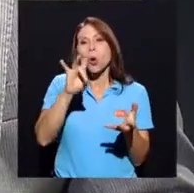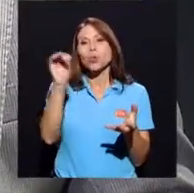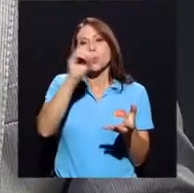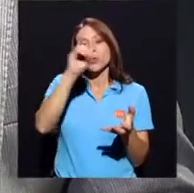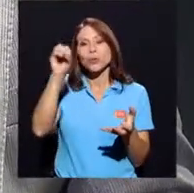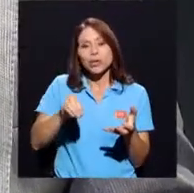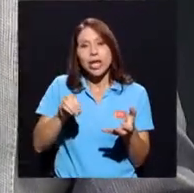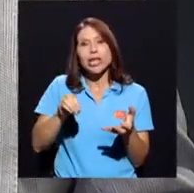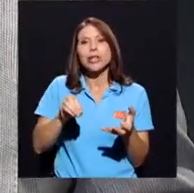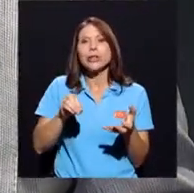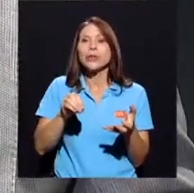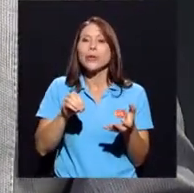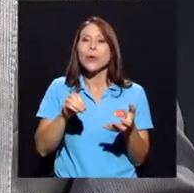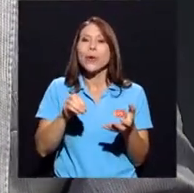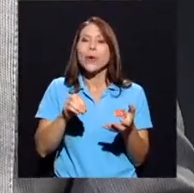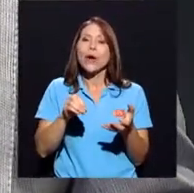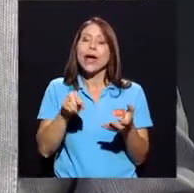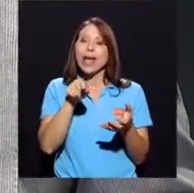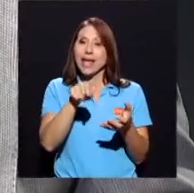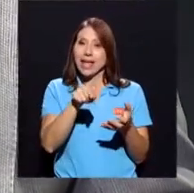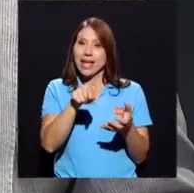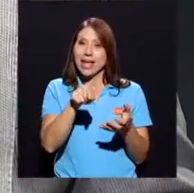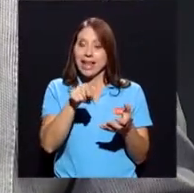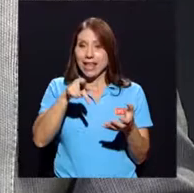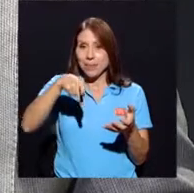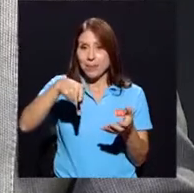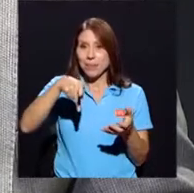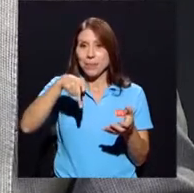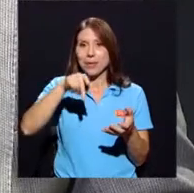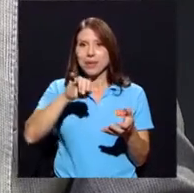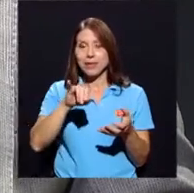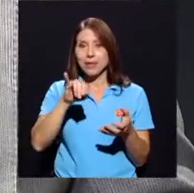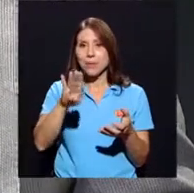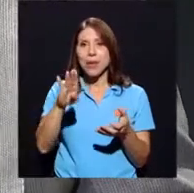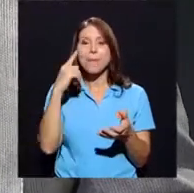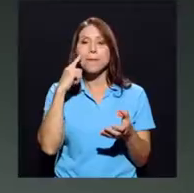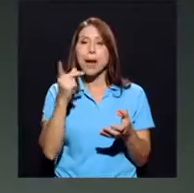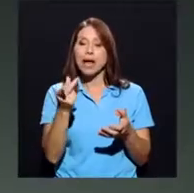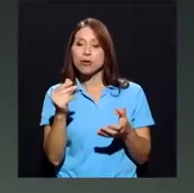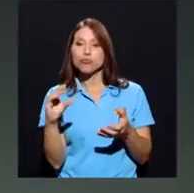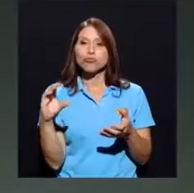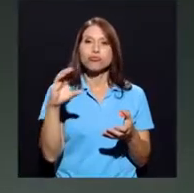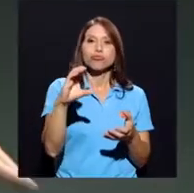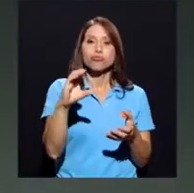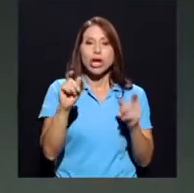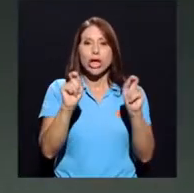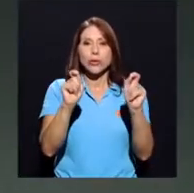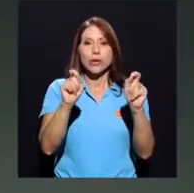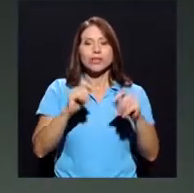el equivalente al 8 por ciento del producto interno bruto a la educación y